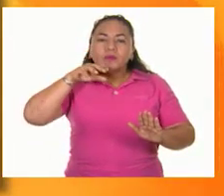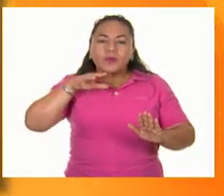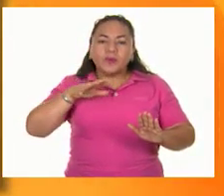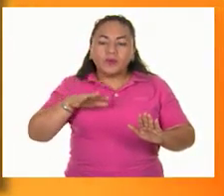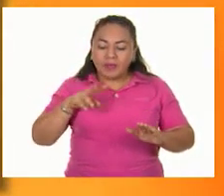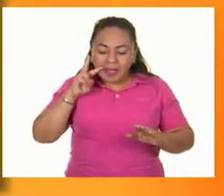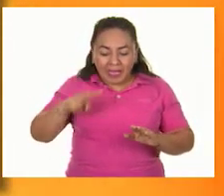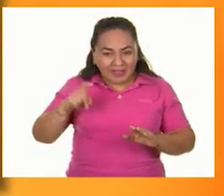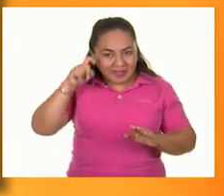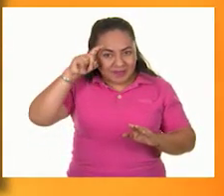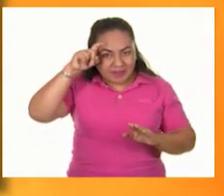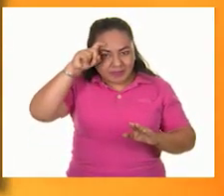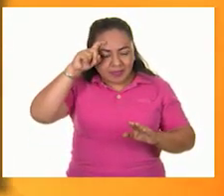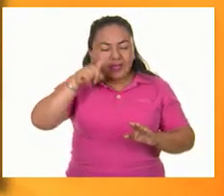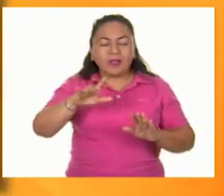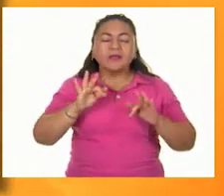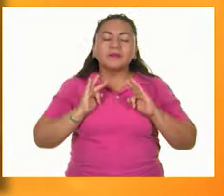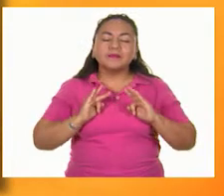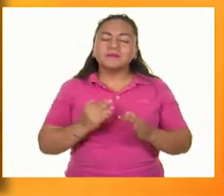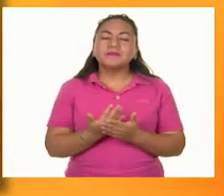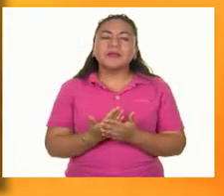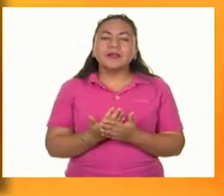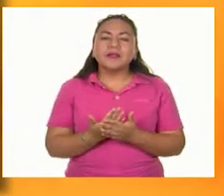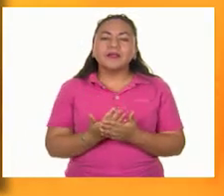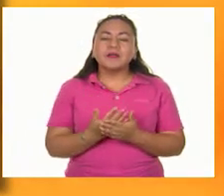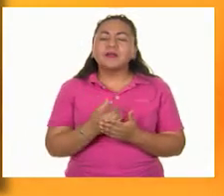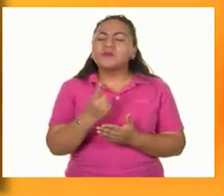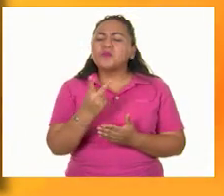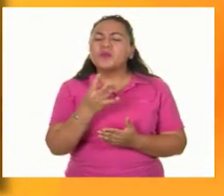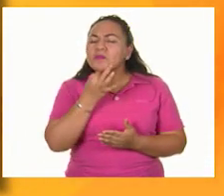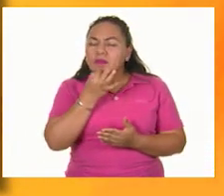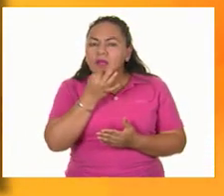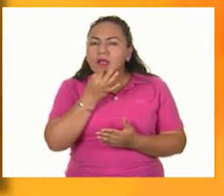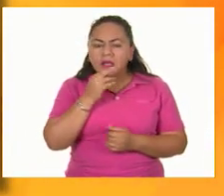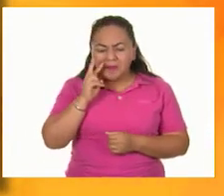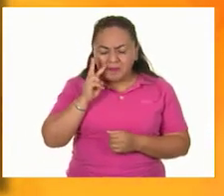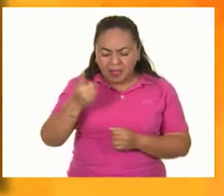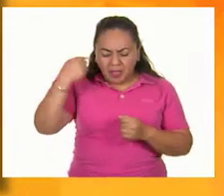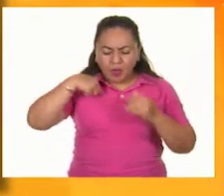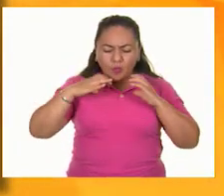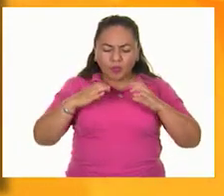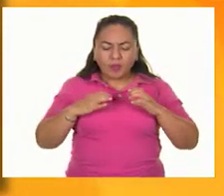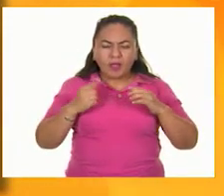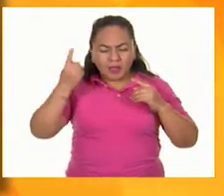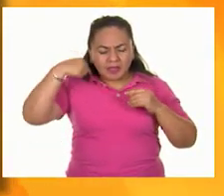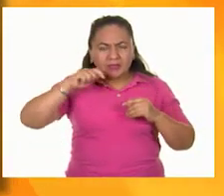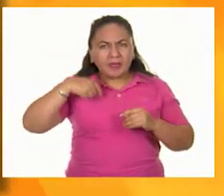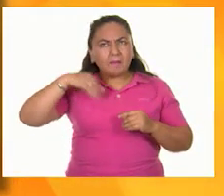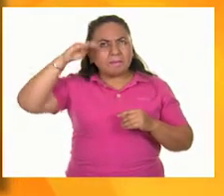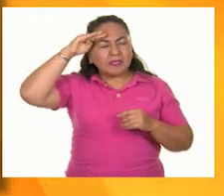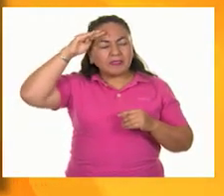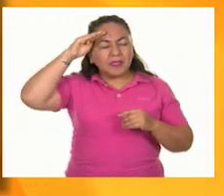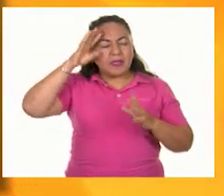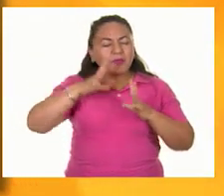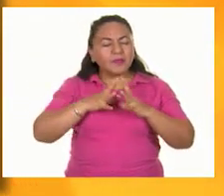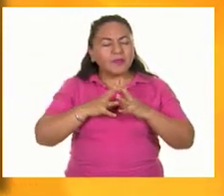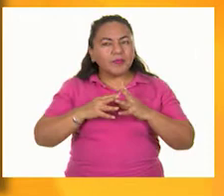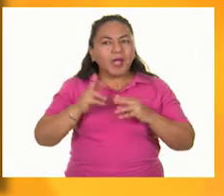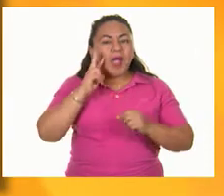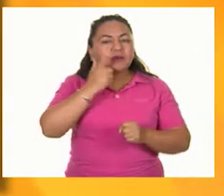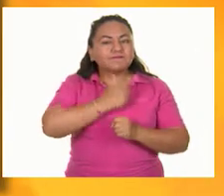difícil. Practica parar por un par de minutos. Nota cómo se siente tu cuerpo y qué estás pensando. Puedes